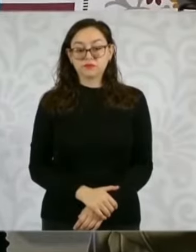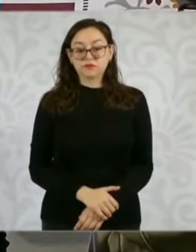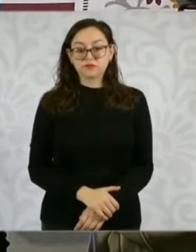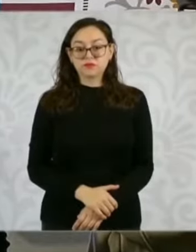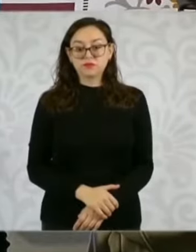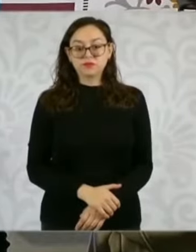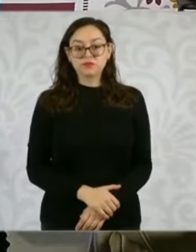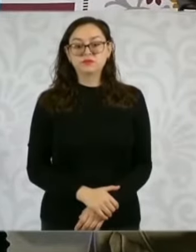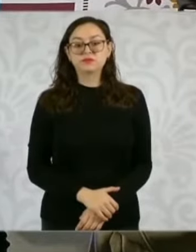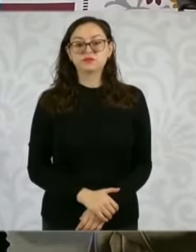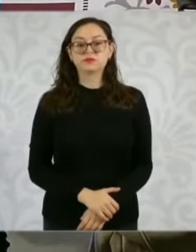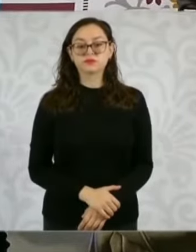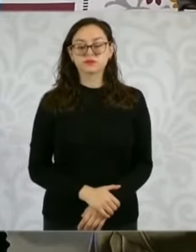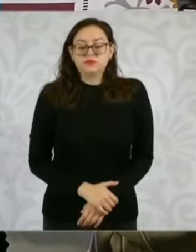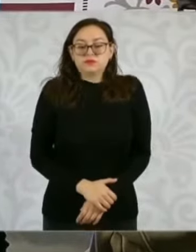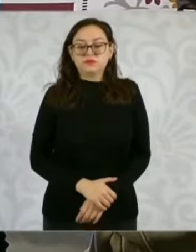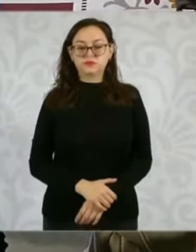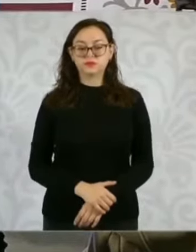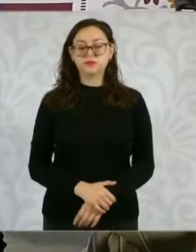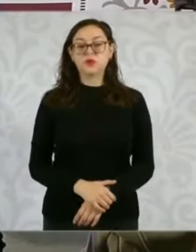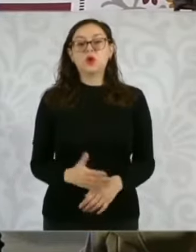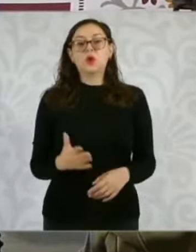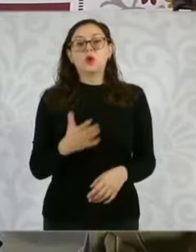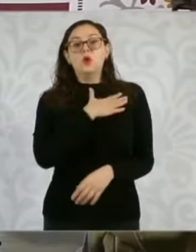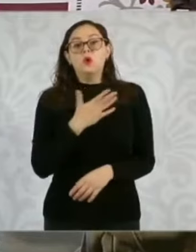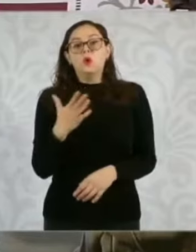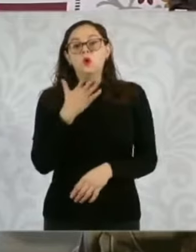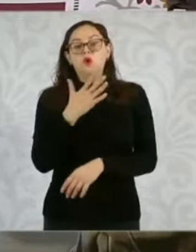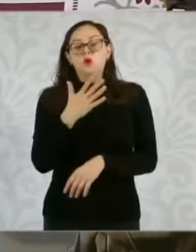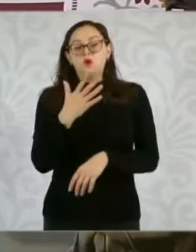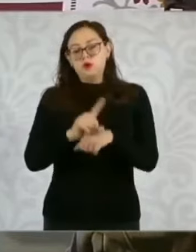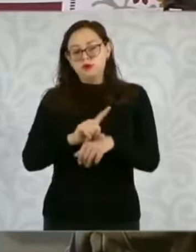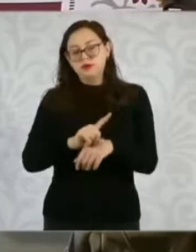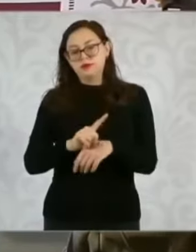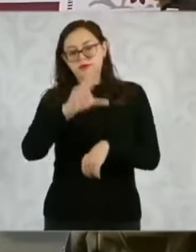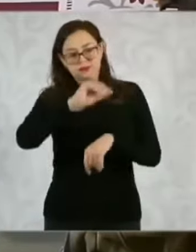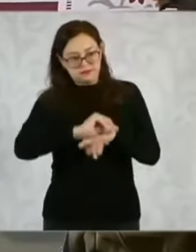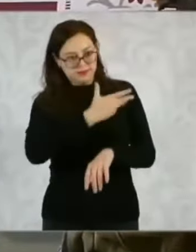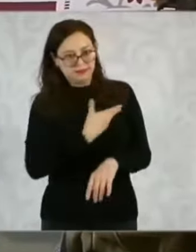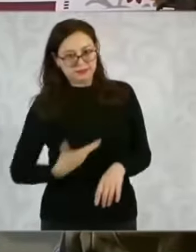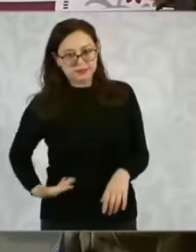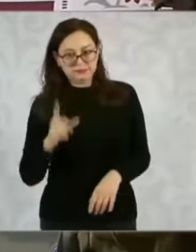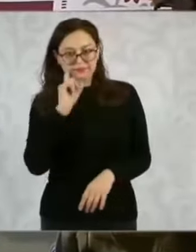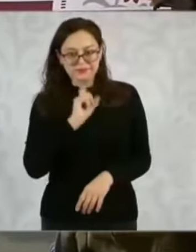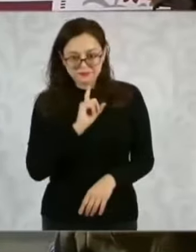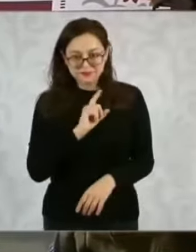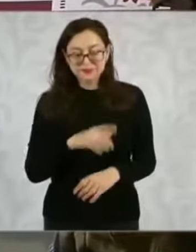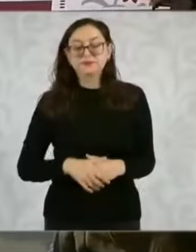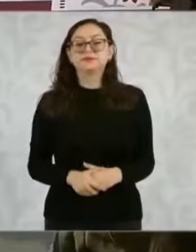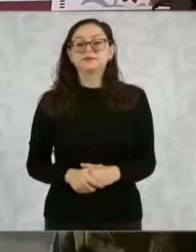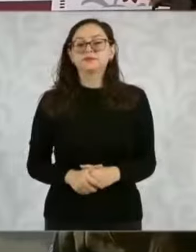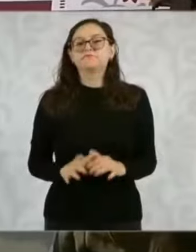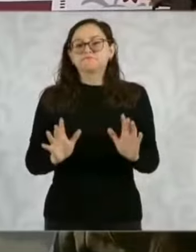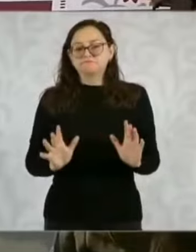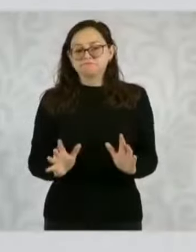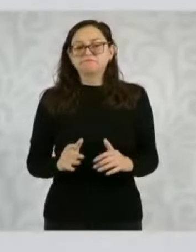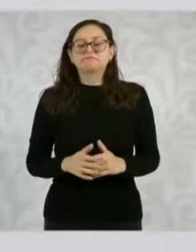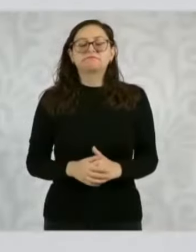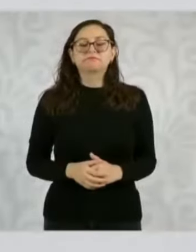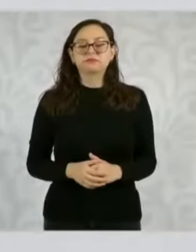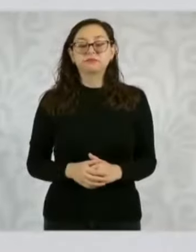Muchas gracias. Con su permiso, presidenta, muy buenos días a todas y a todos. Simplemente para comentar, desde el lado